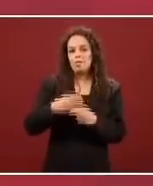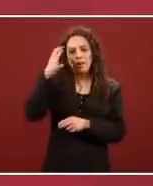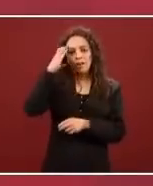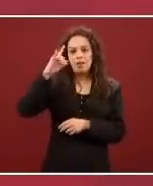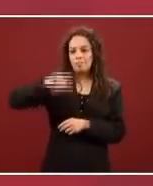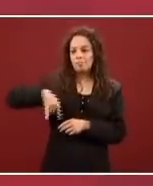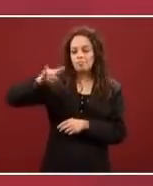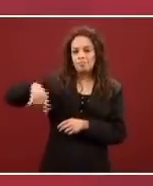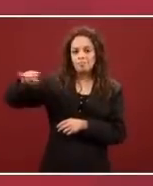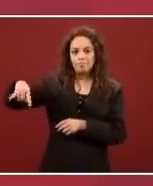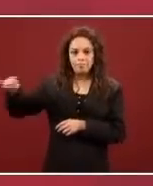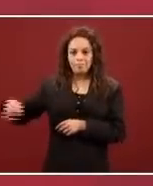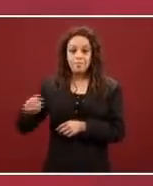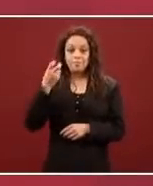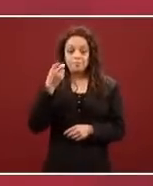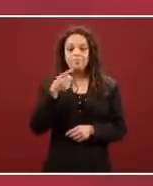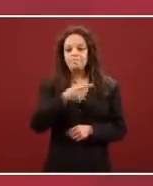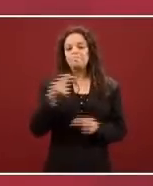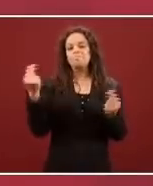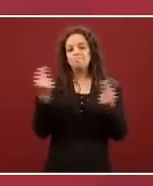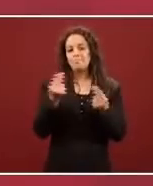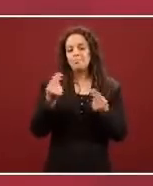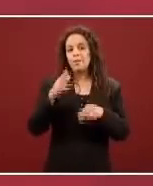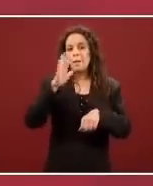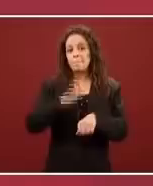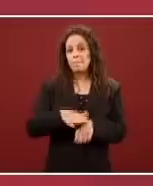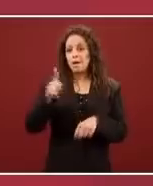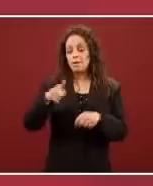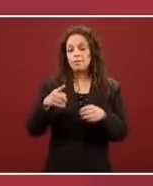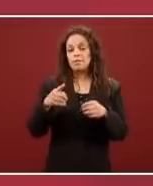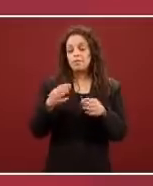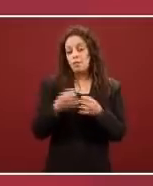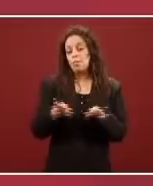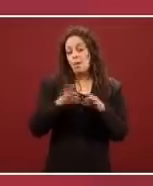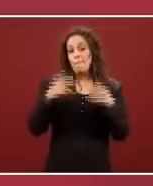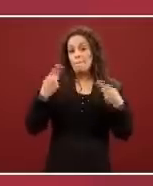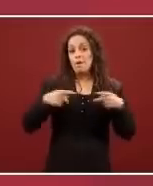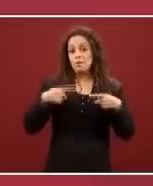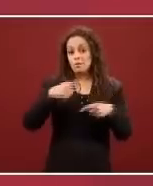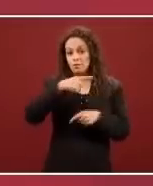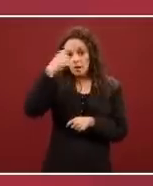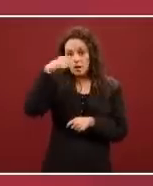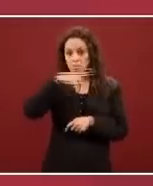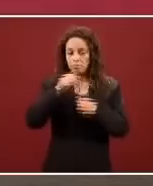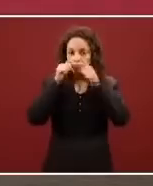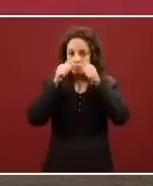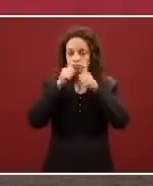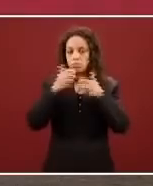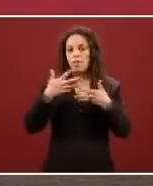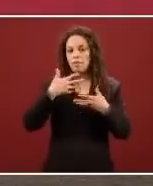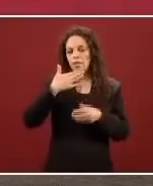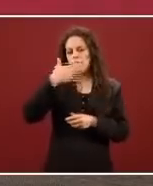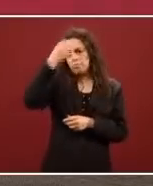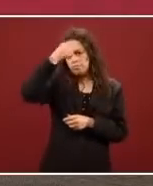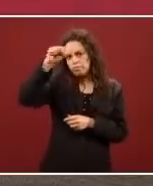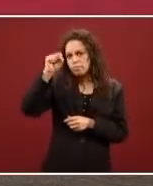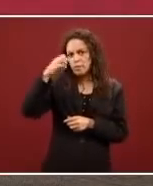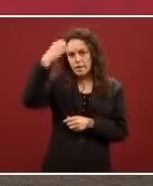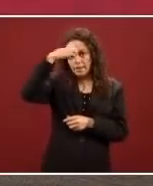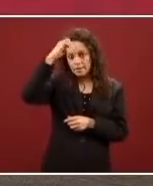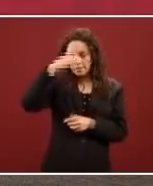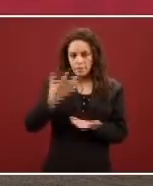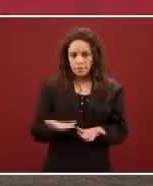requiere también de personal apropiado, de mayor personal. Todo esto está ya dentro del programa de